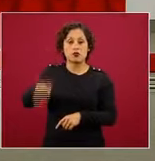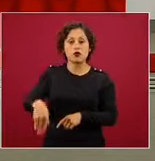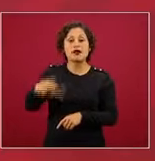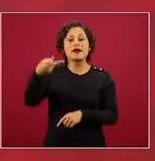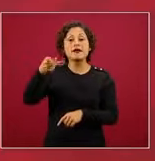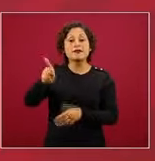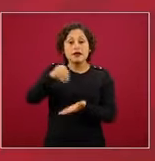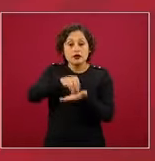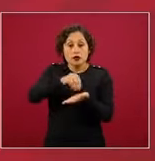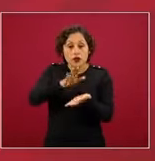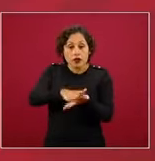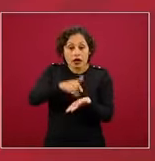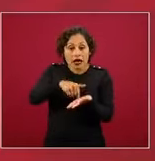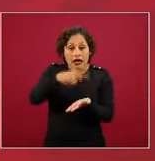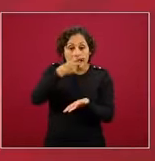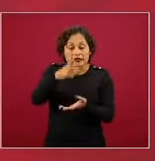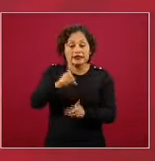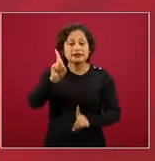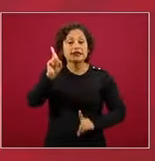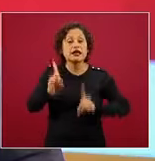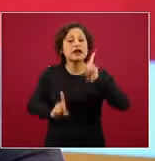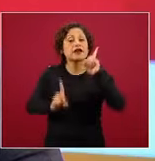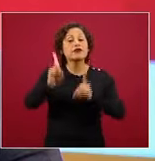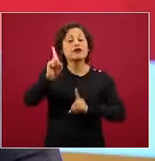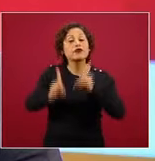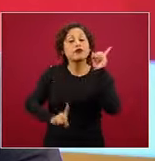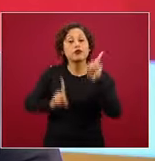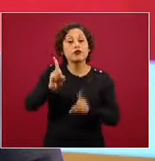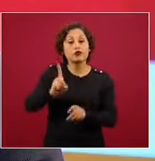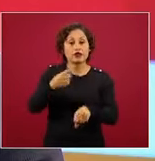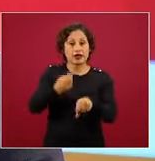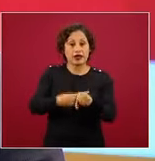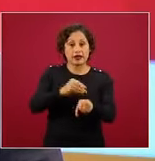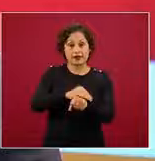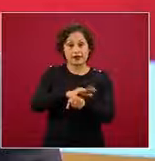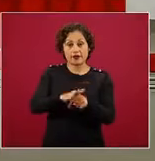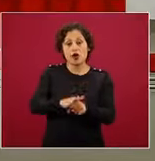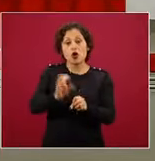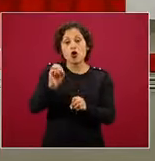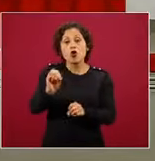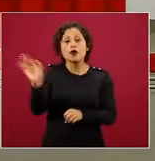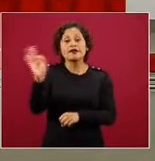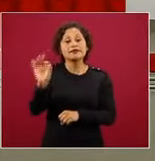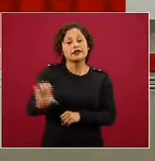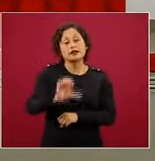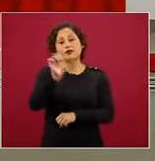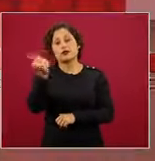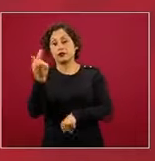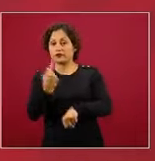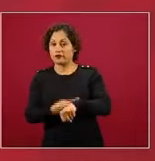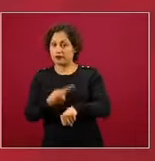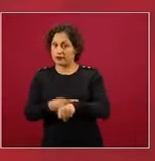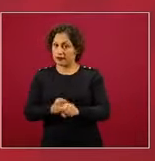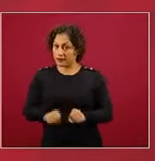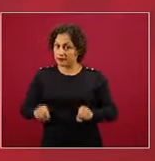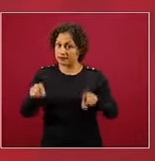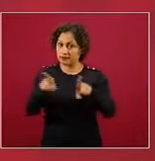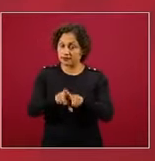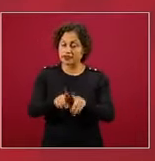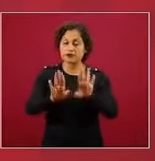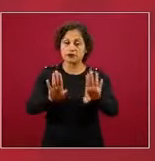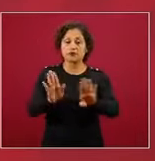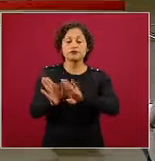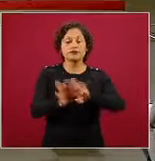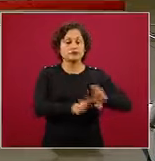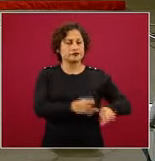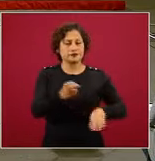del COVID-19 o podrían poner otros diagnósticos relacionados. Aquí lo importante es que, aunque no se pusiera